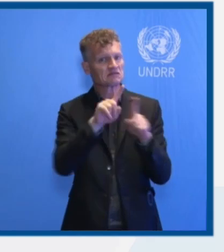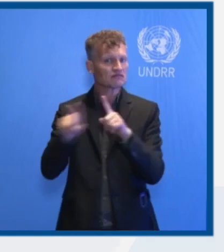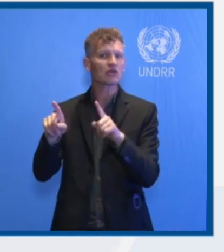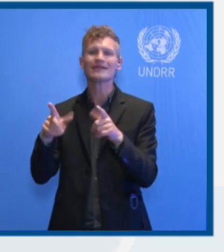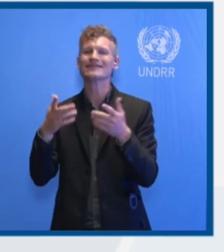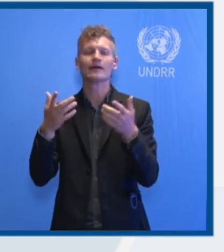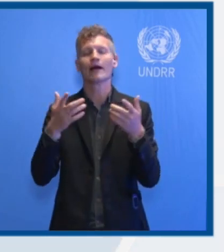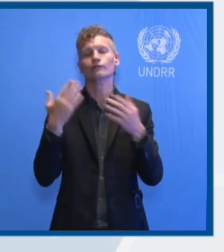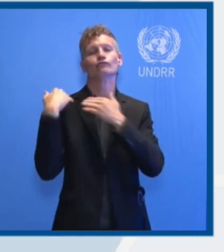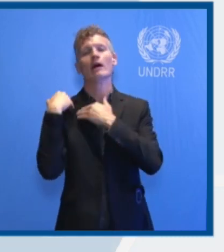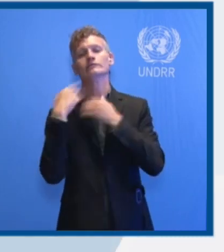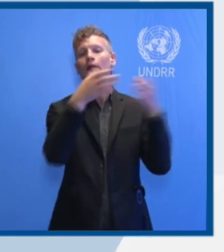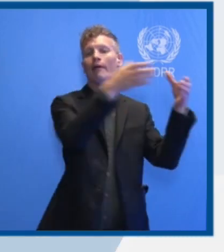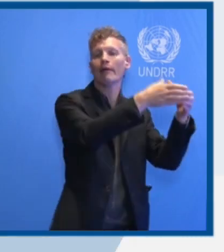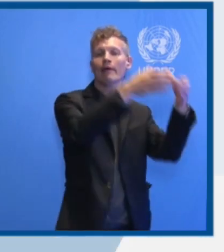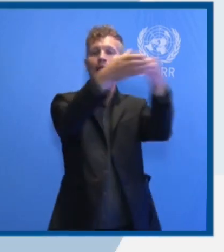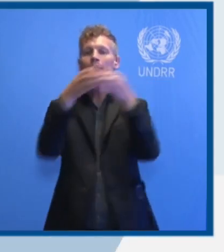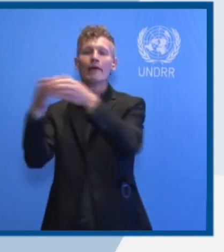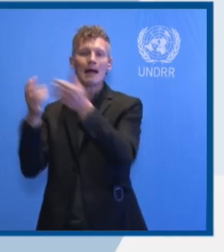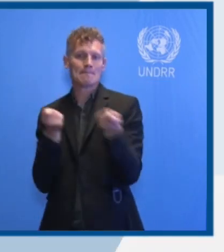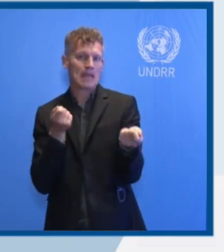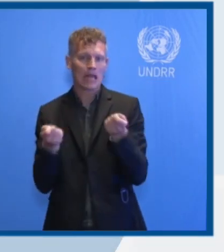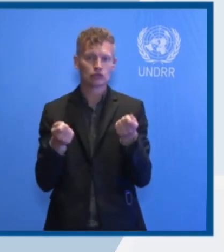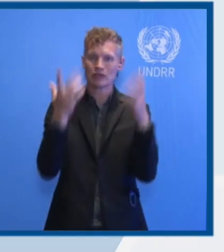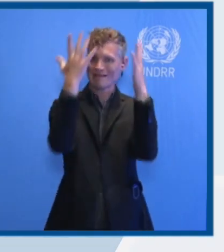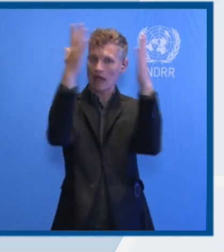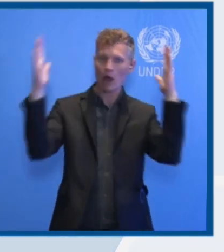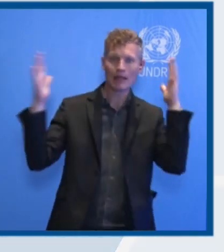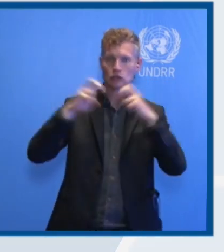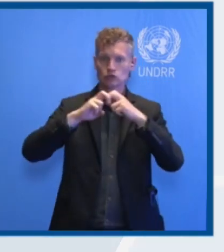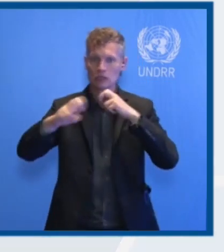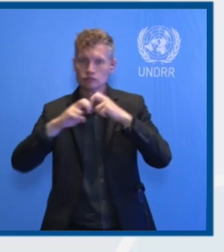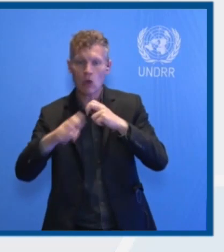transporte, minas, obviamente con el trabajo con las comunidades locales.